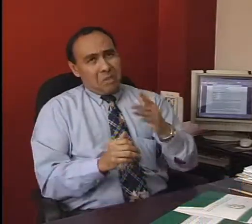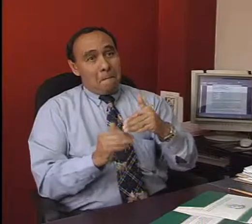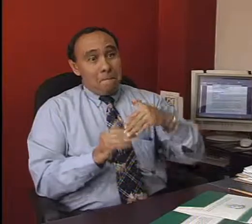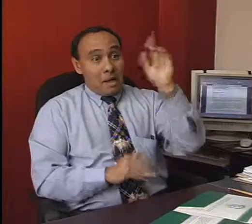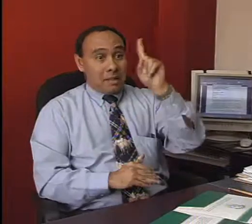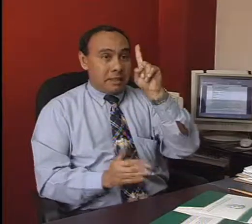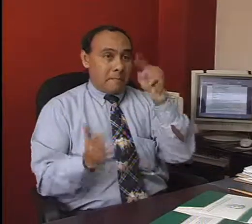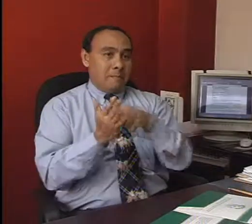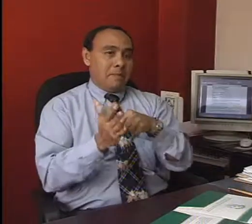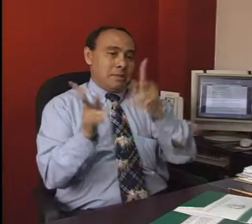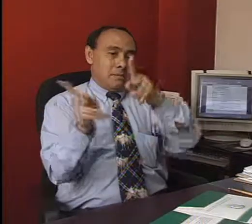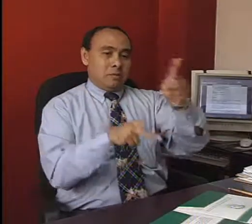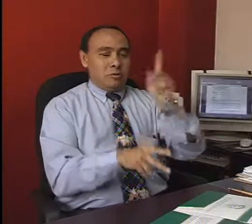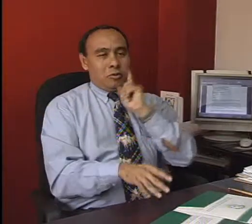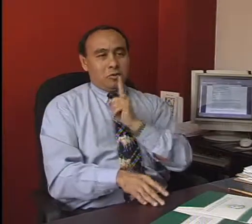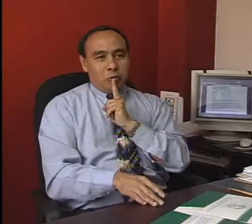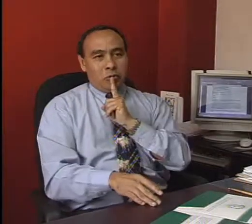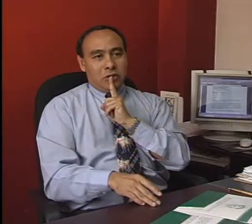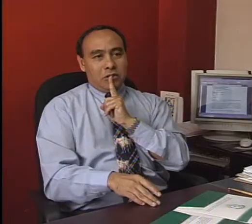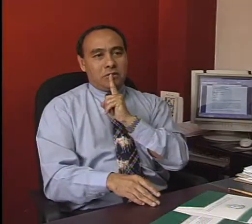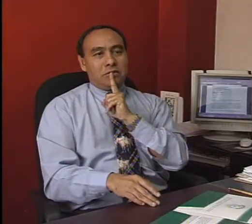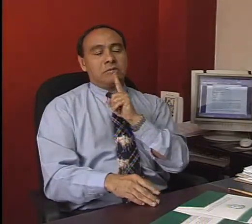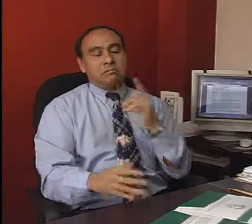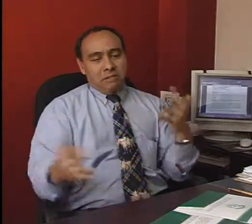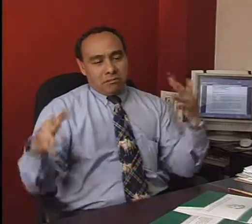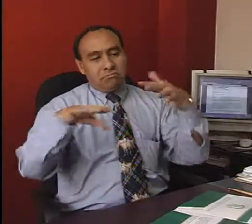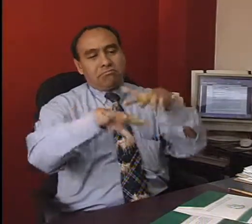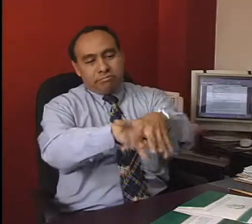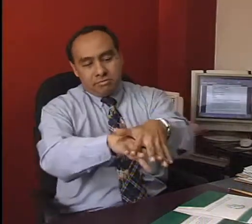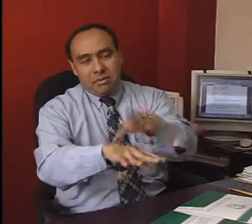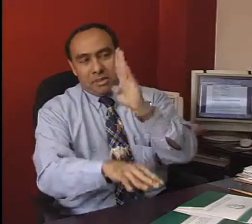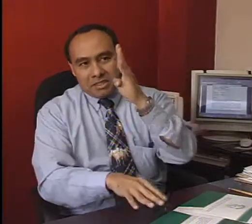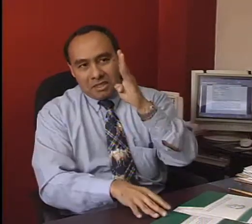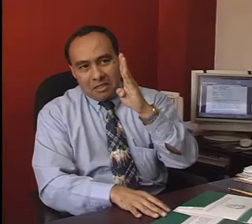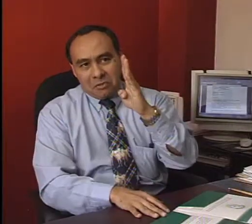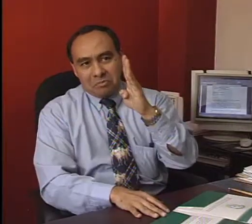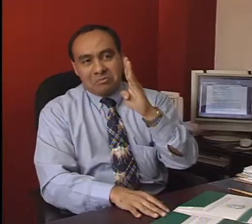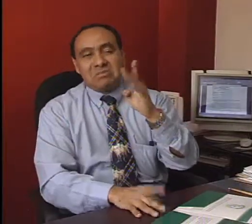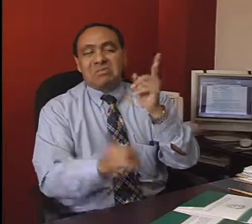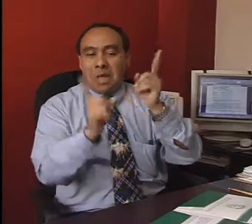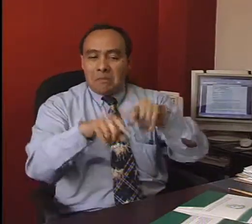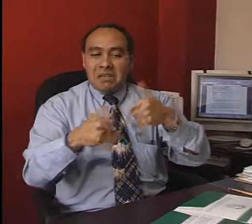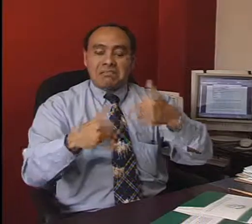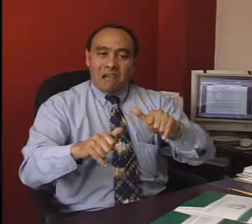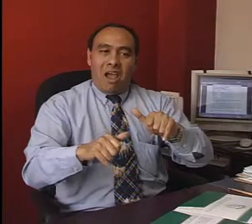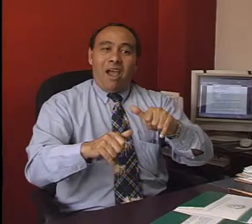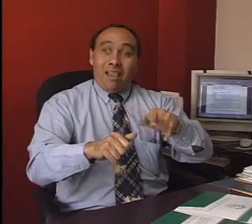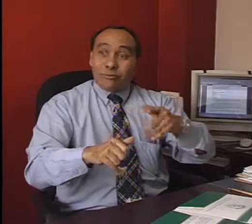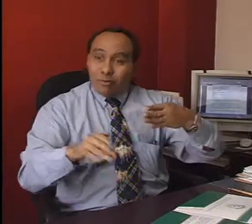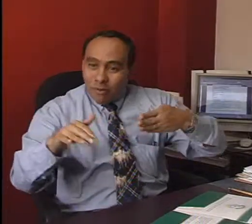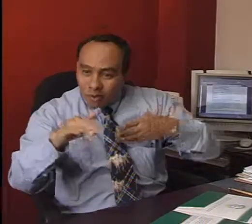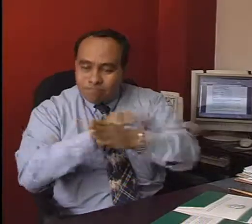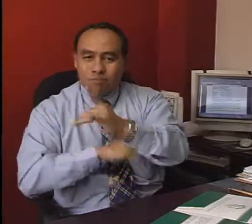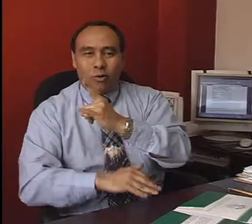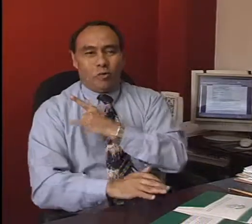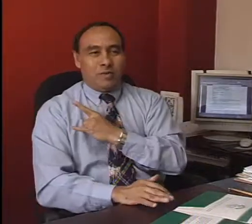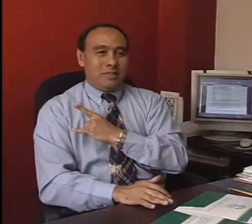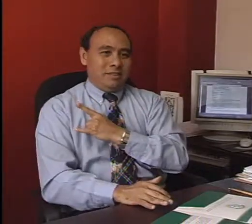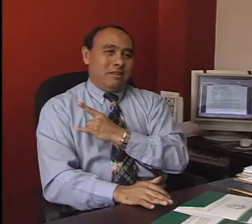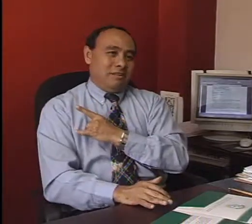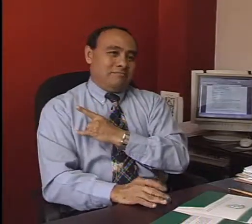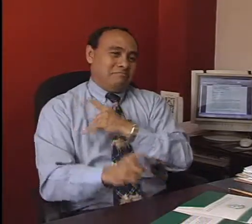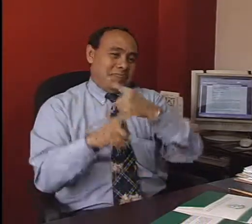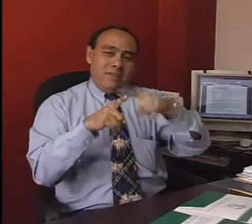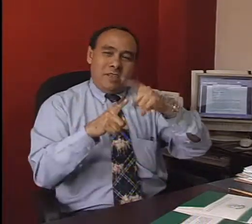Más o menos mil personas sordas ahorita están integradas en el bachillerato y también han ingresado han podido ingresar a la universidad